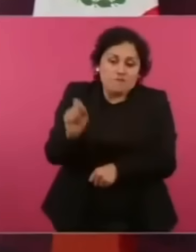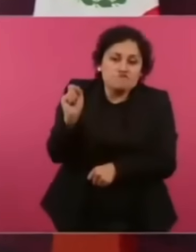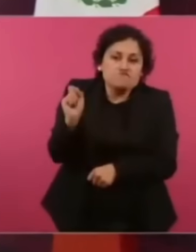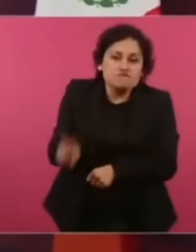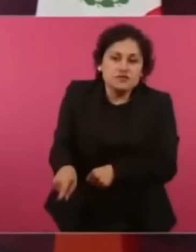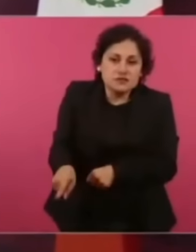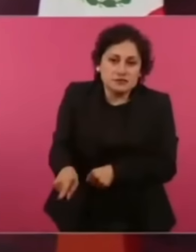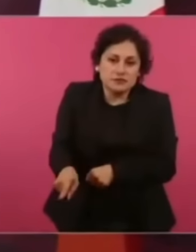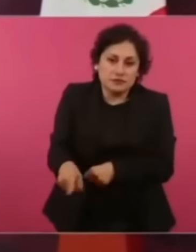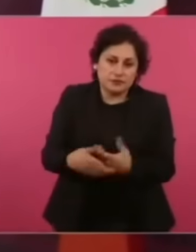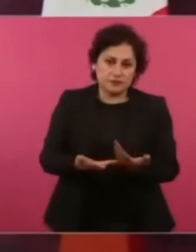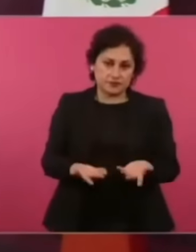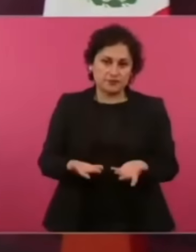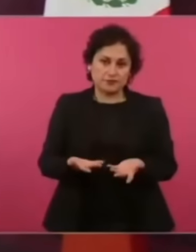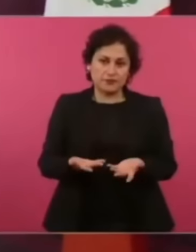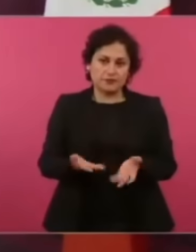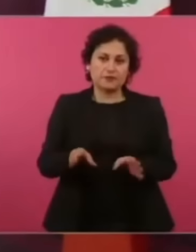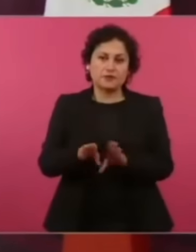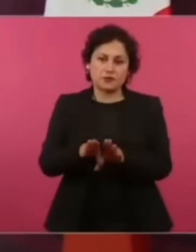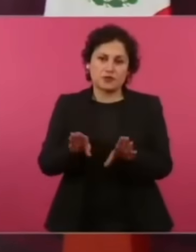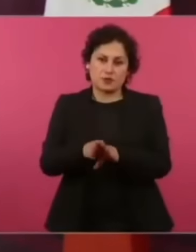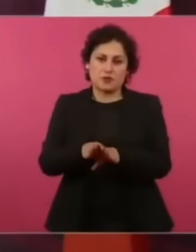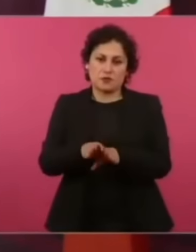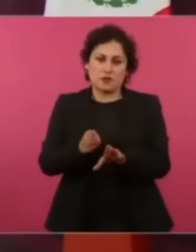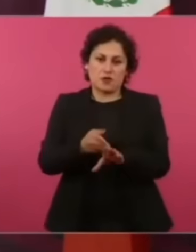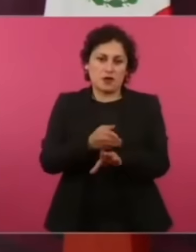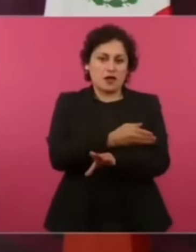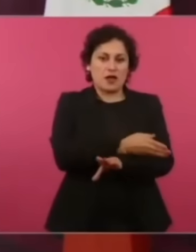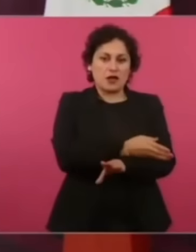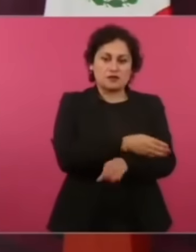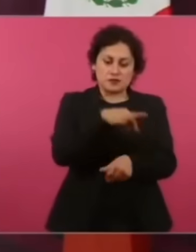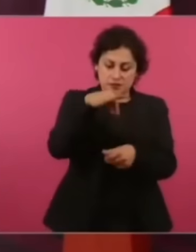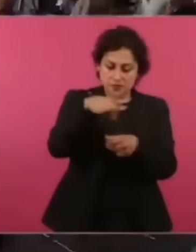en un proceso electoral